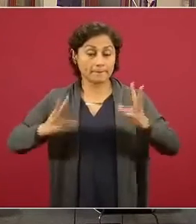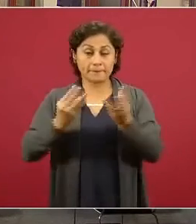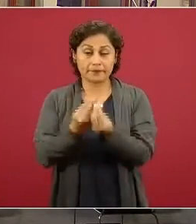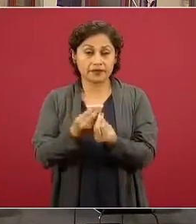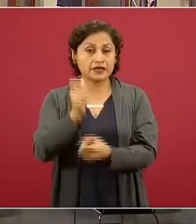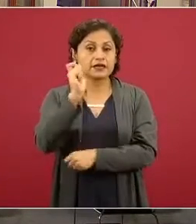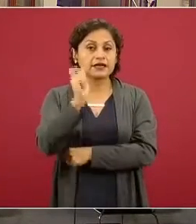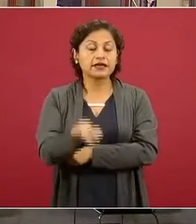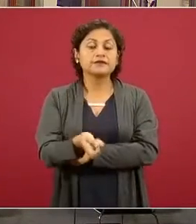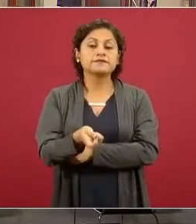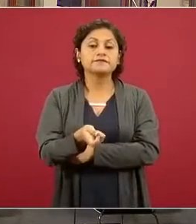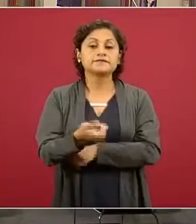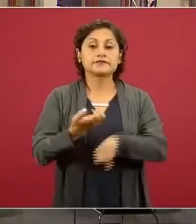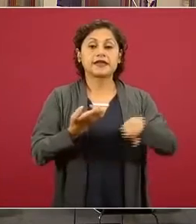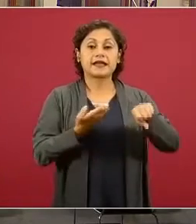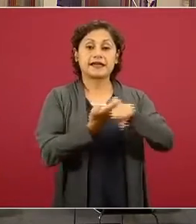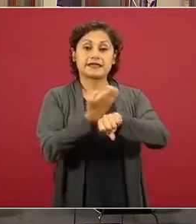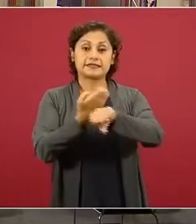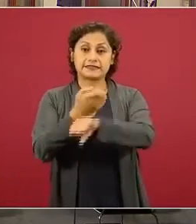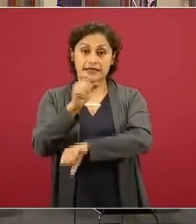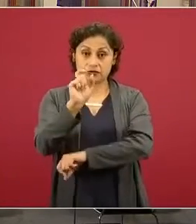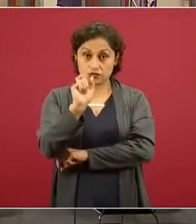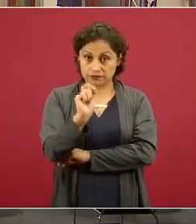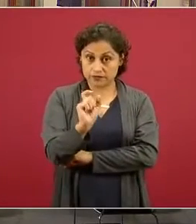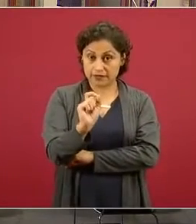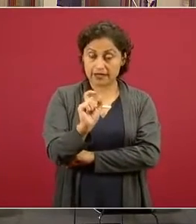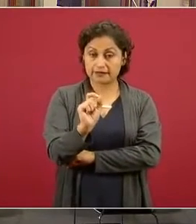tenemos 20 entidades que están